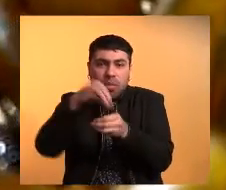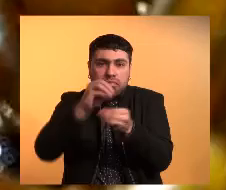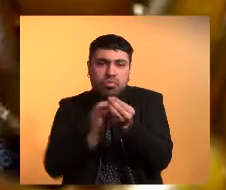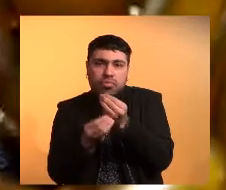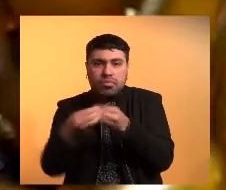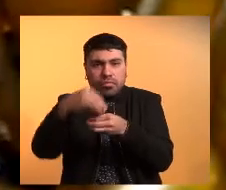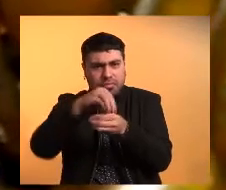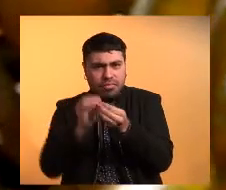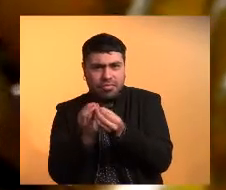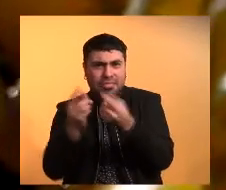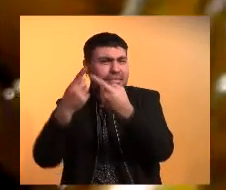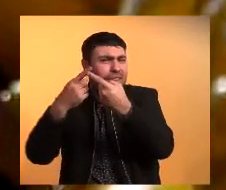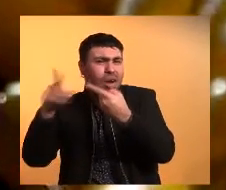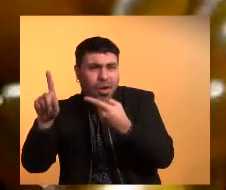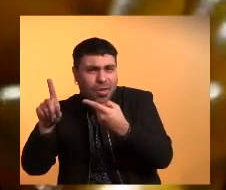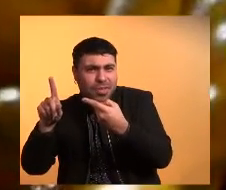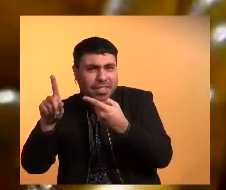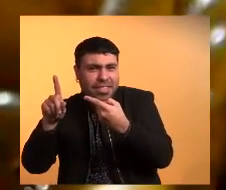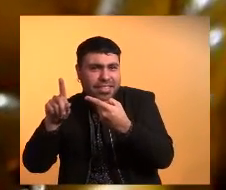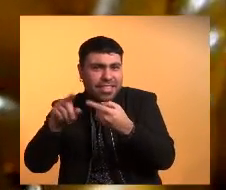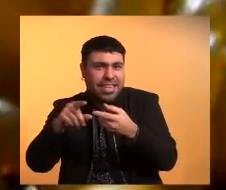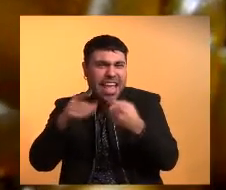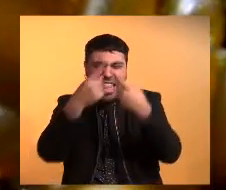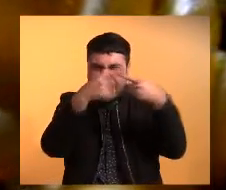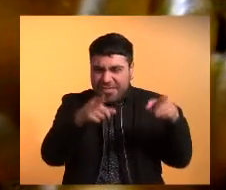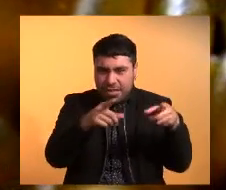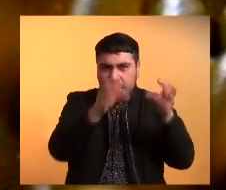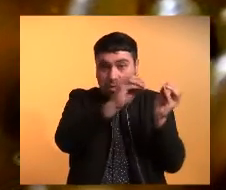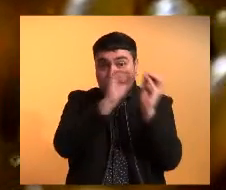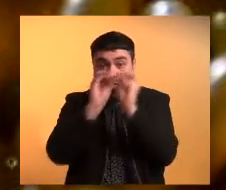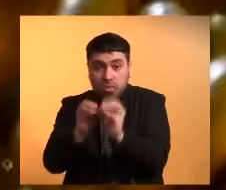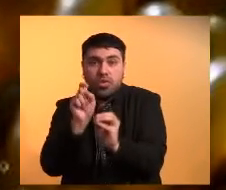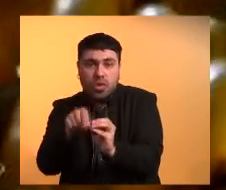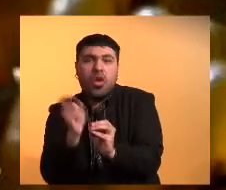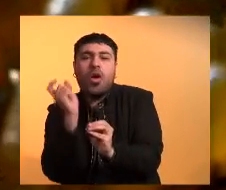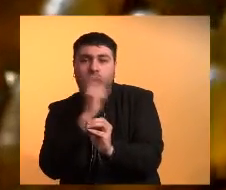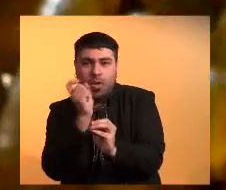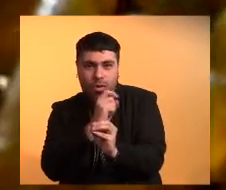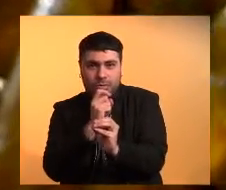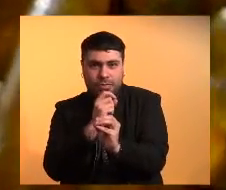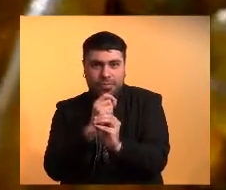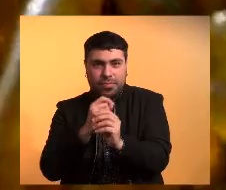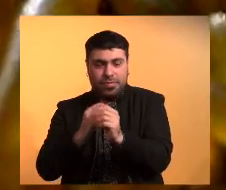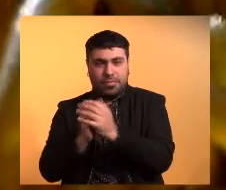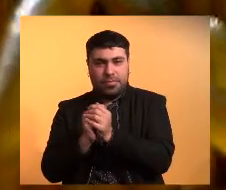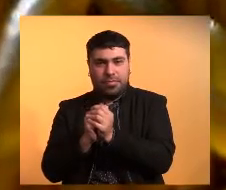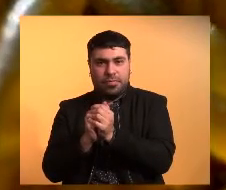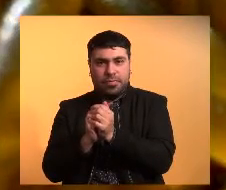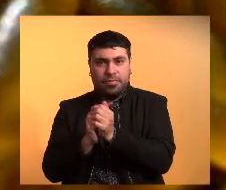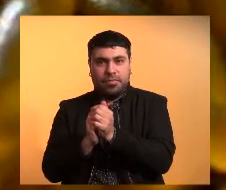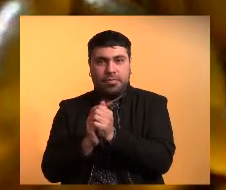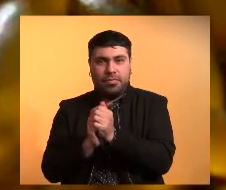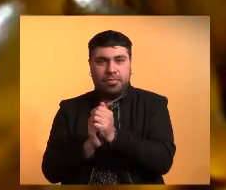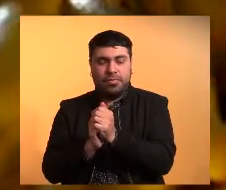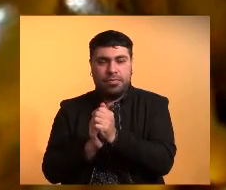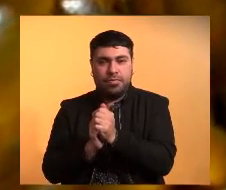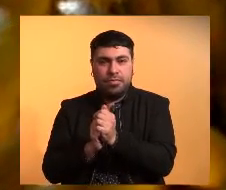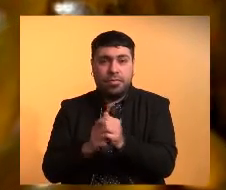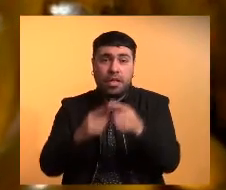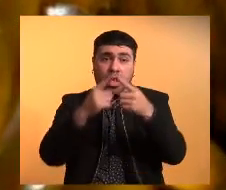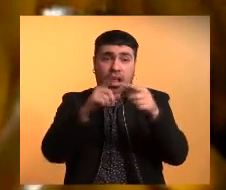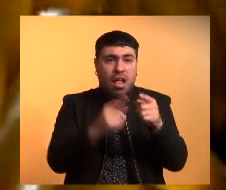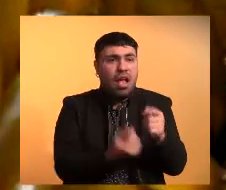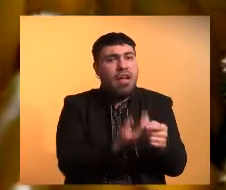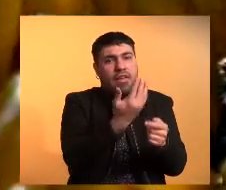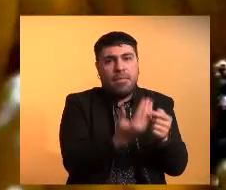caso de las algas rojas le da el color rojo. En el caso de las algas cafés, eso está dado por un pigmento llamado santinas, fucosantinas,